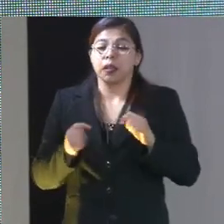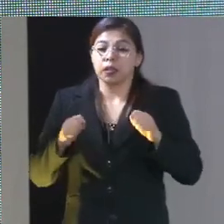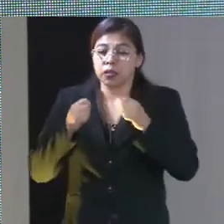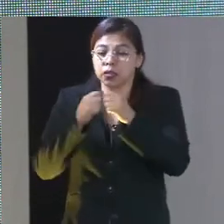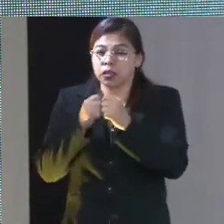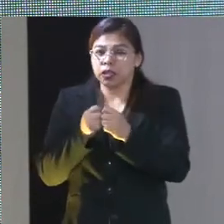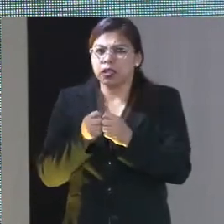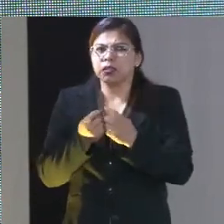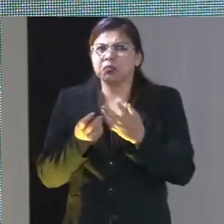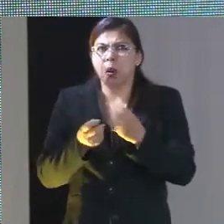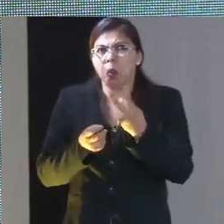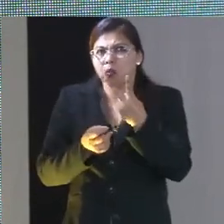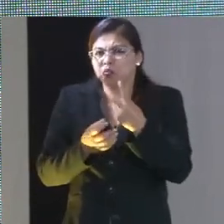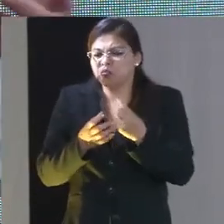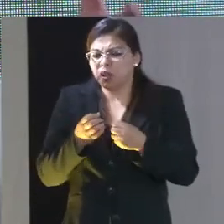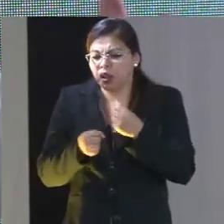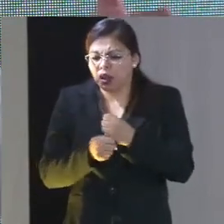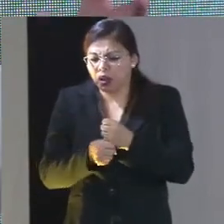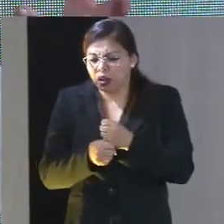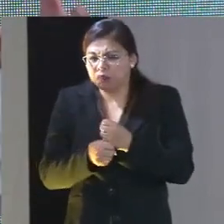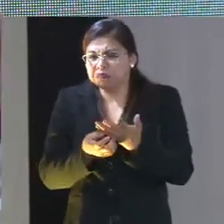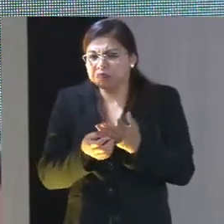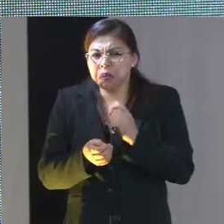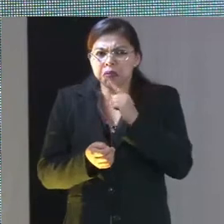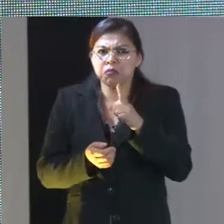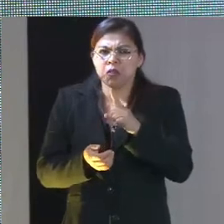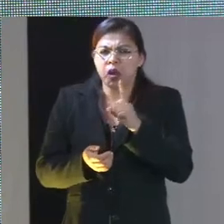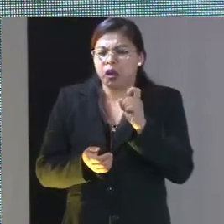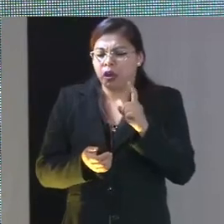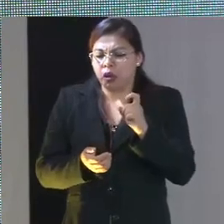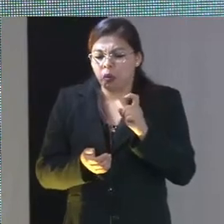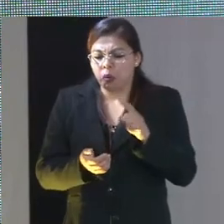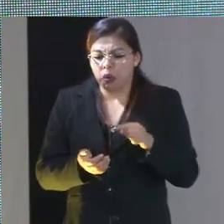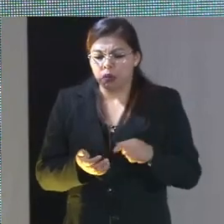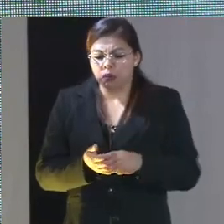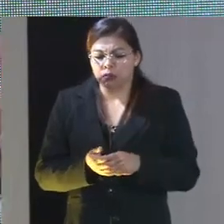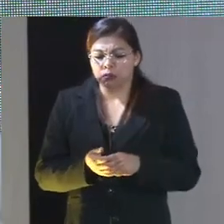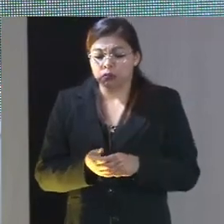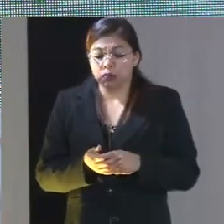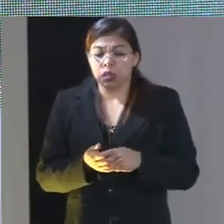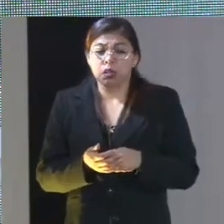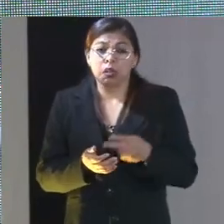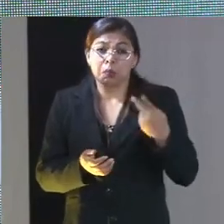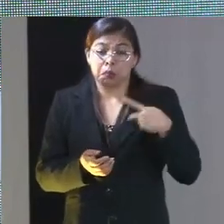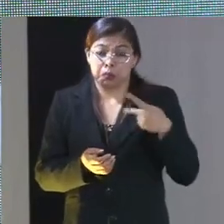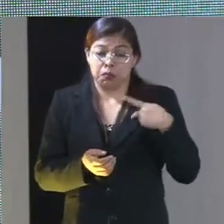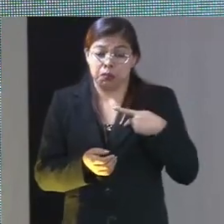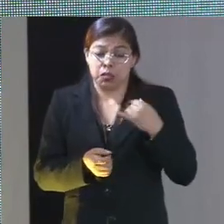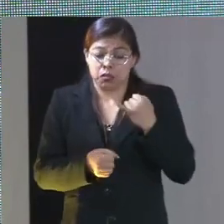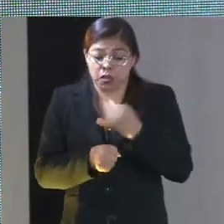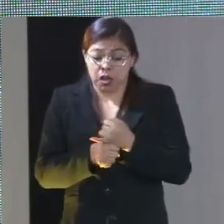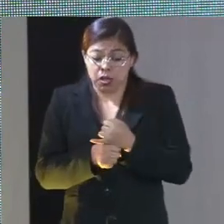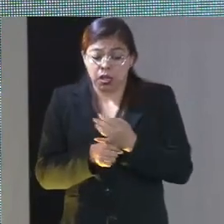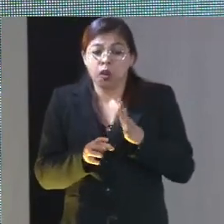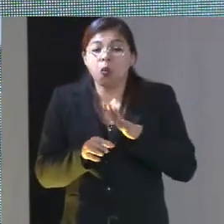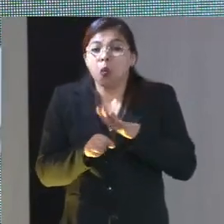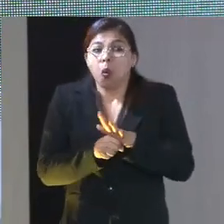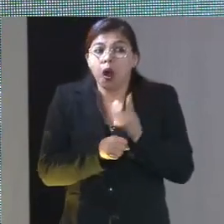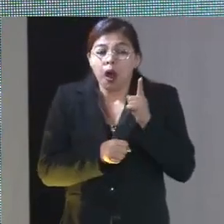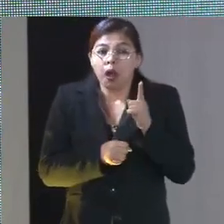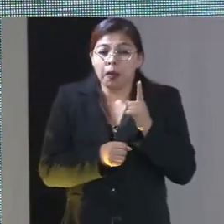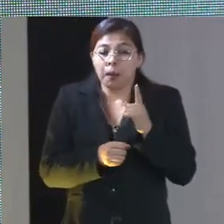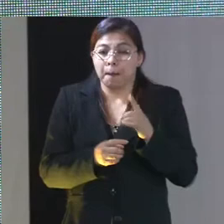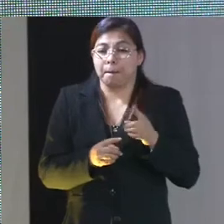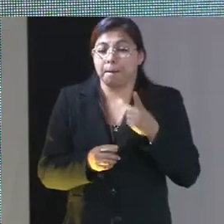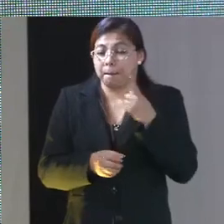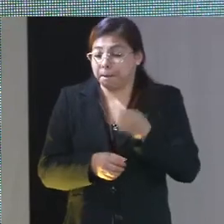años, ocurre en la cuenca del lago y la protagonizan un puñado de personajes enfrentados a su destino, como los